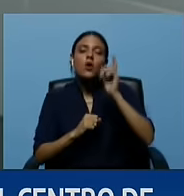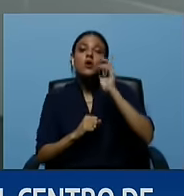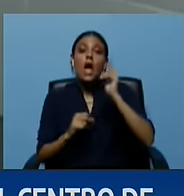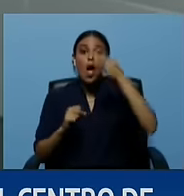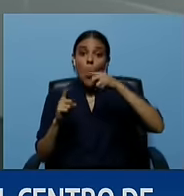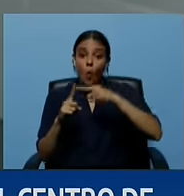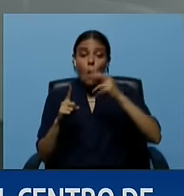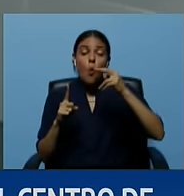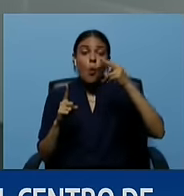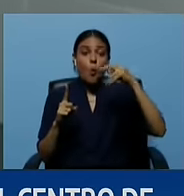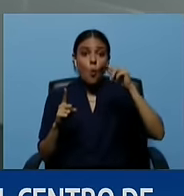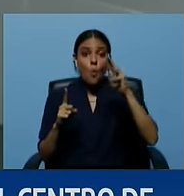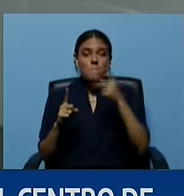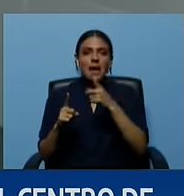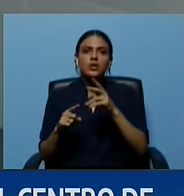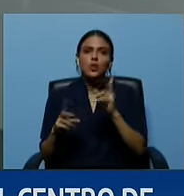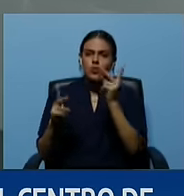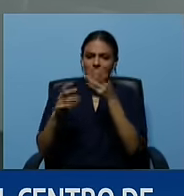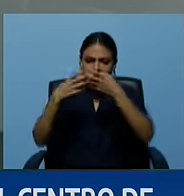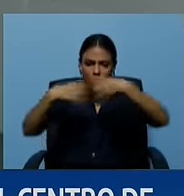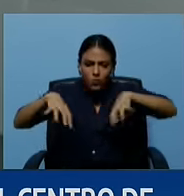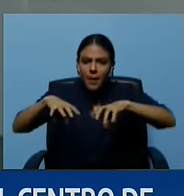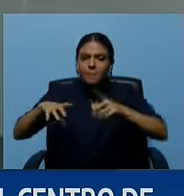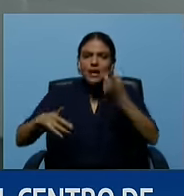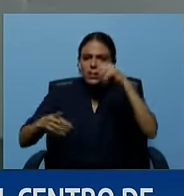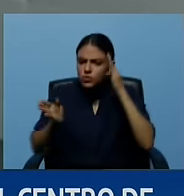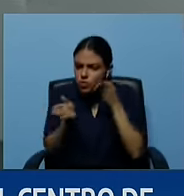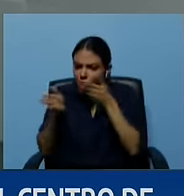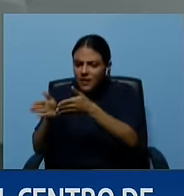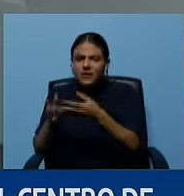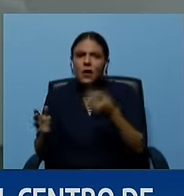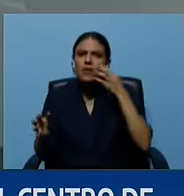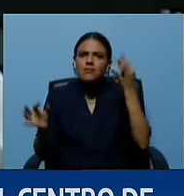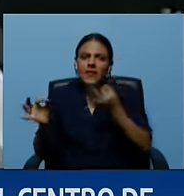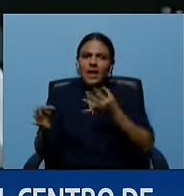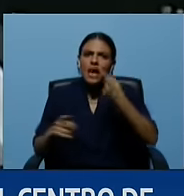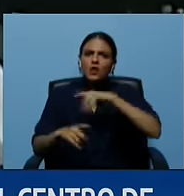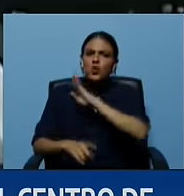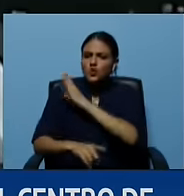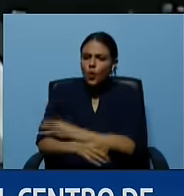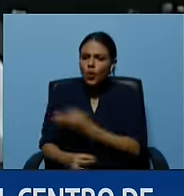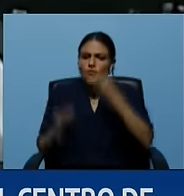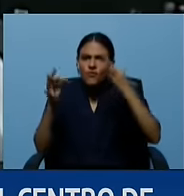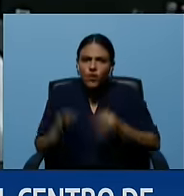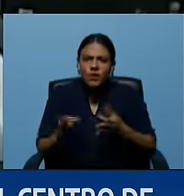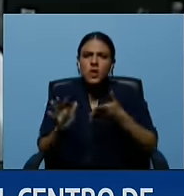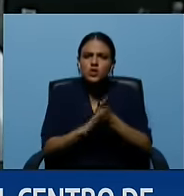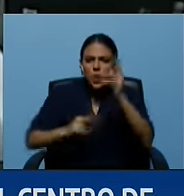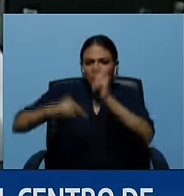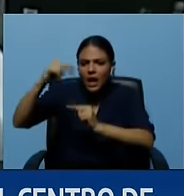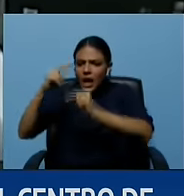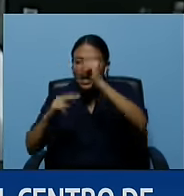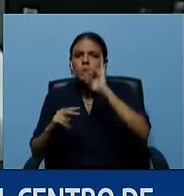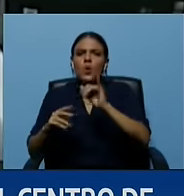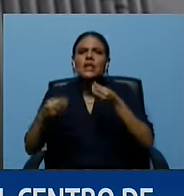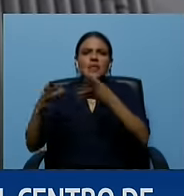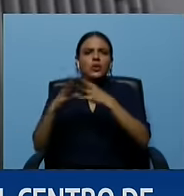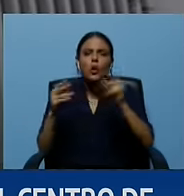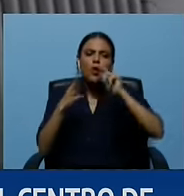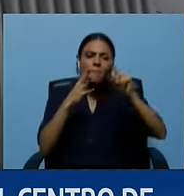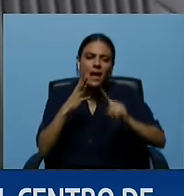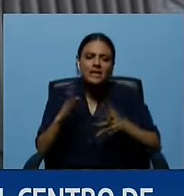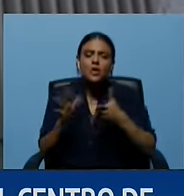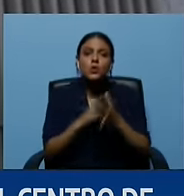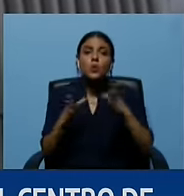Morán en su segundo vértice, que tiene que ver con el fortalecimiento de la estructura física y equipamiento de los centros